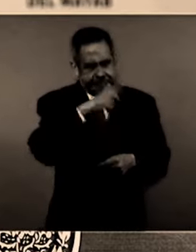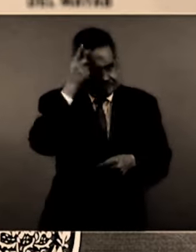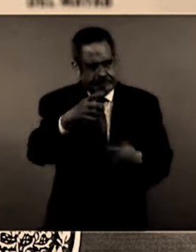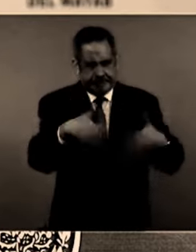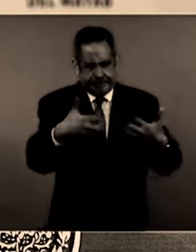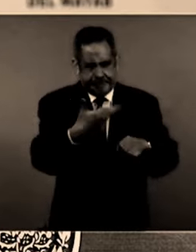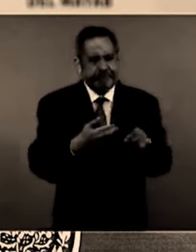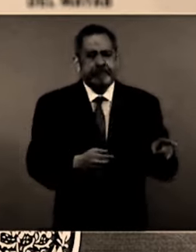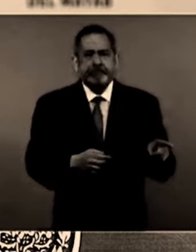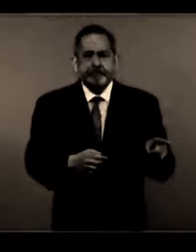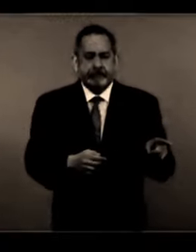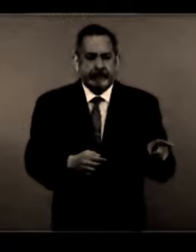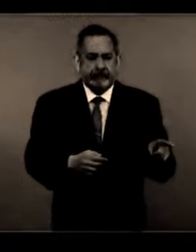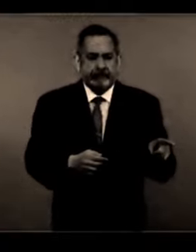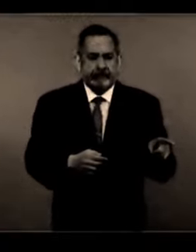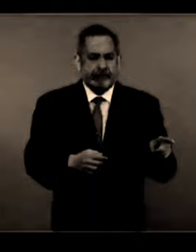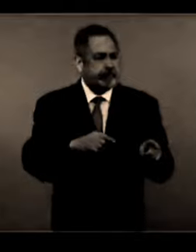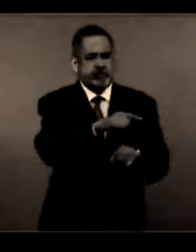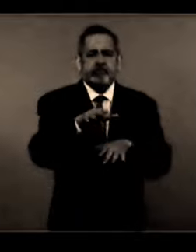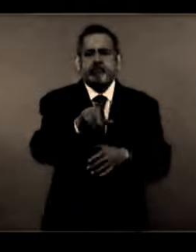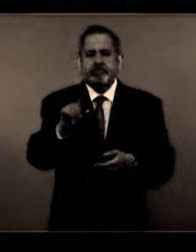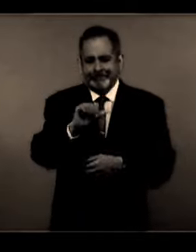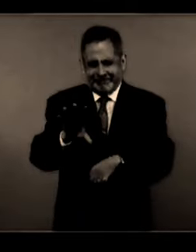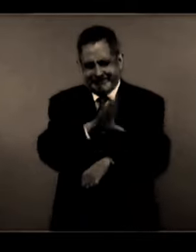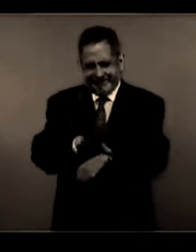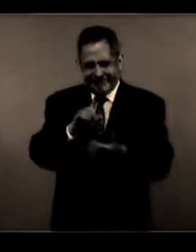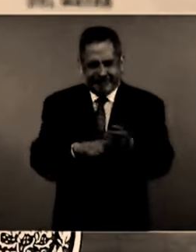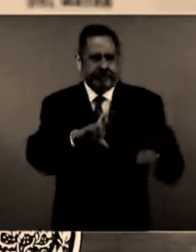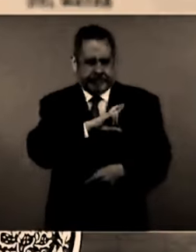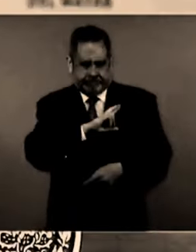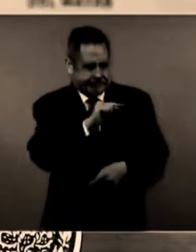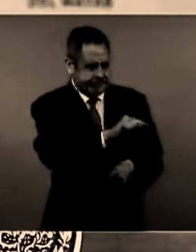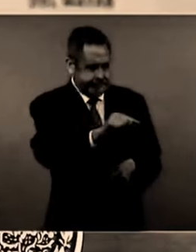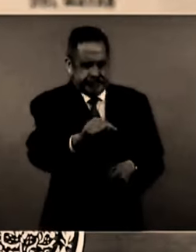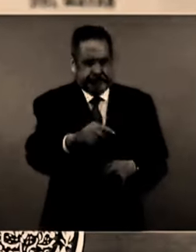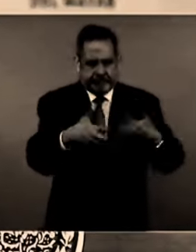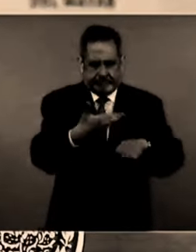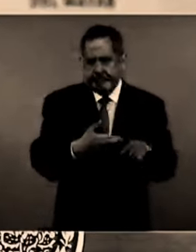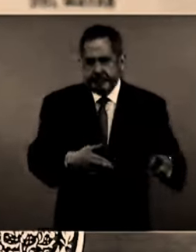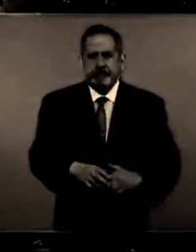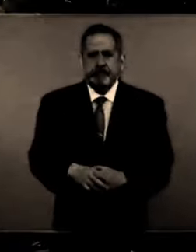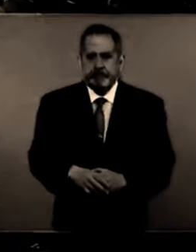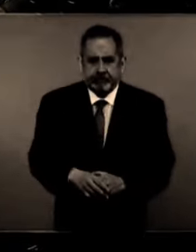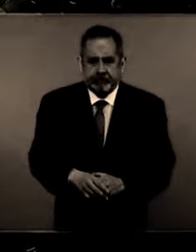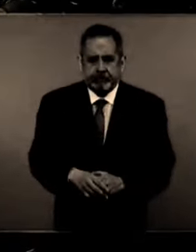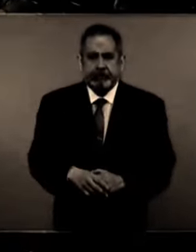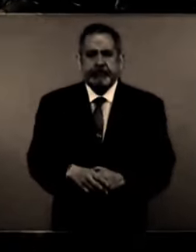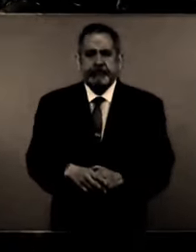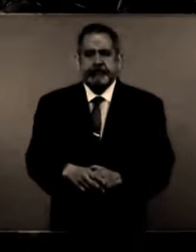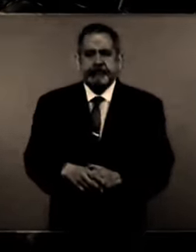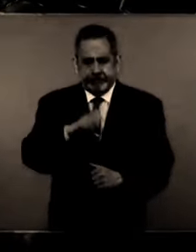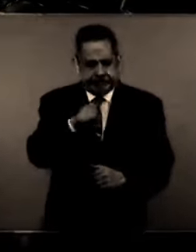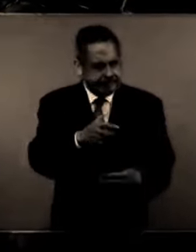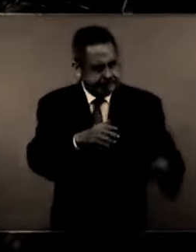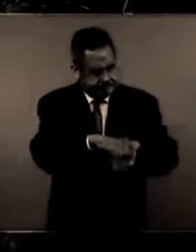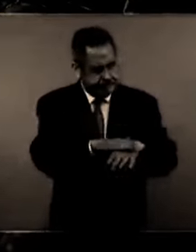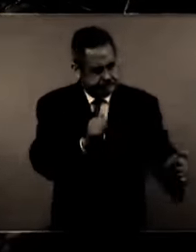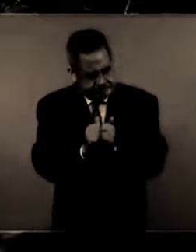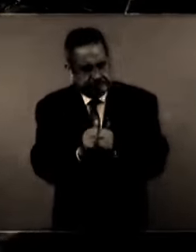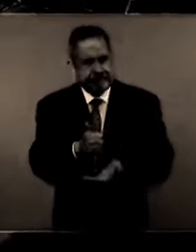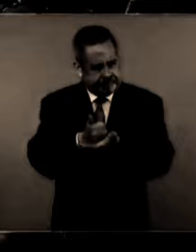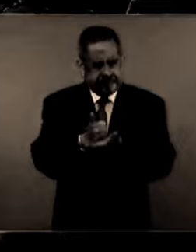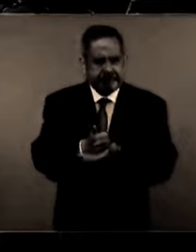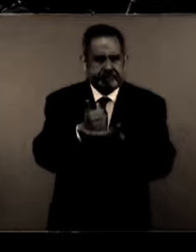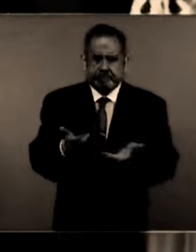de la industria eléctrica, los particulares, para que nos